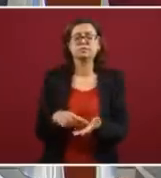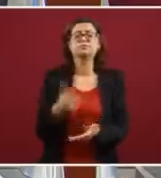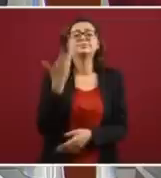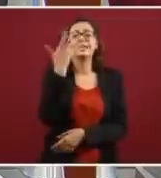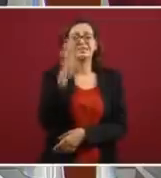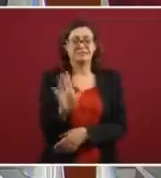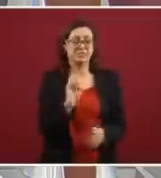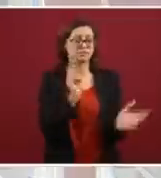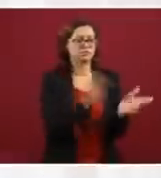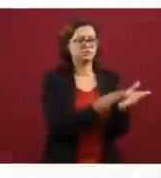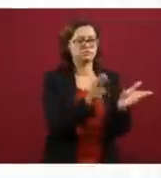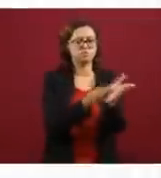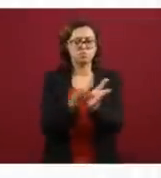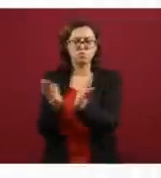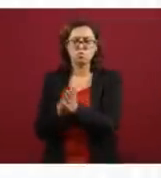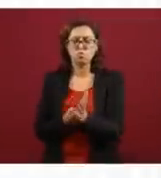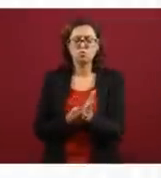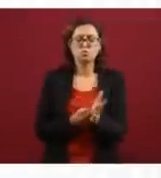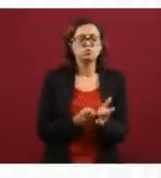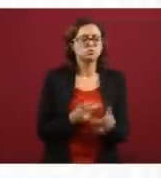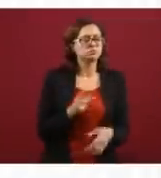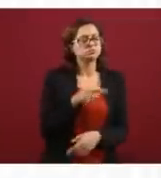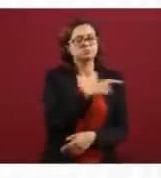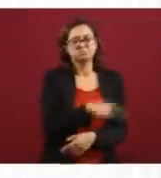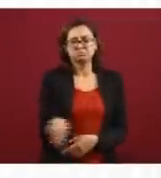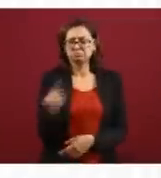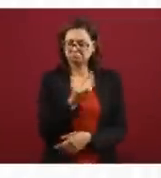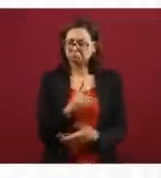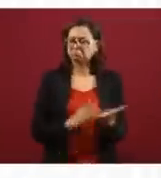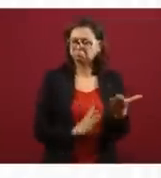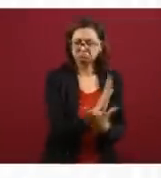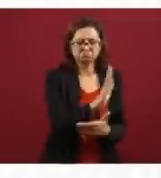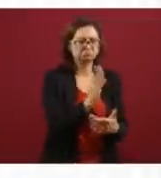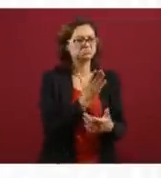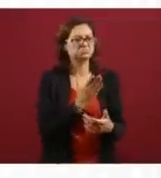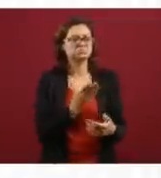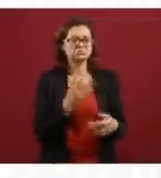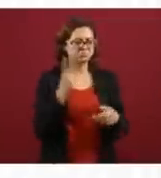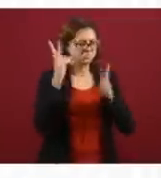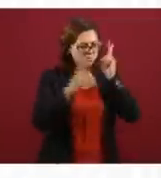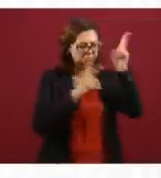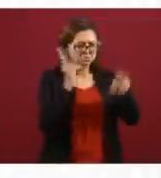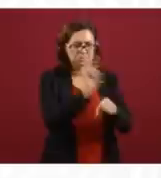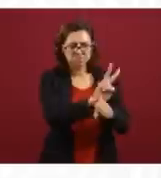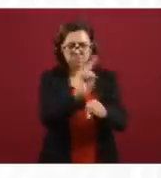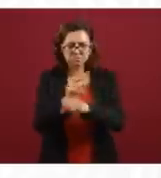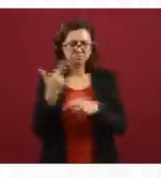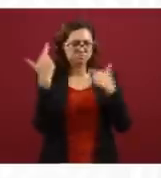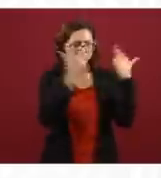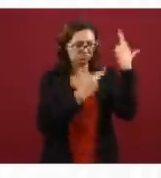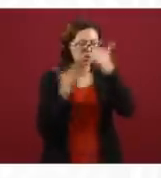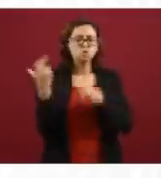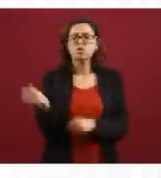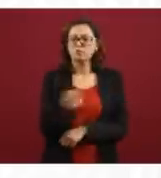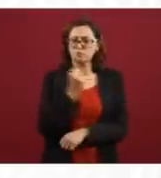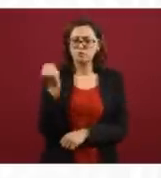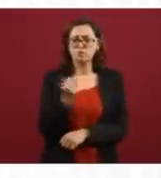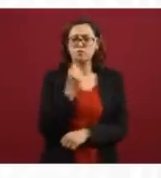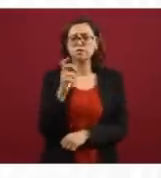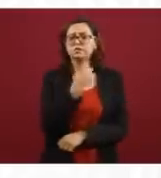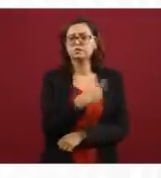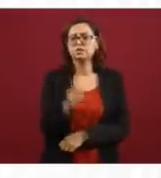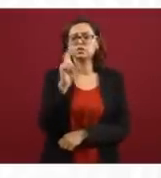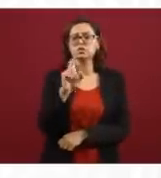10 infracciones. Ninguno impidió la verificación, todos fueron verificados. Afortunadamente,